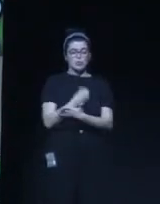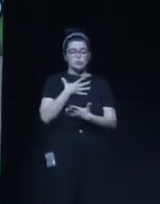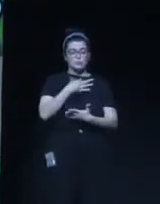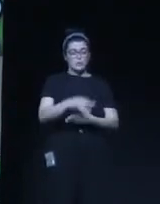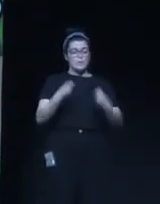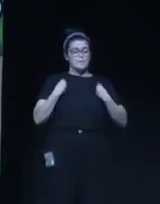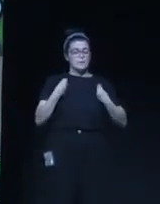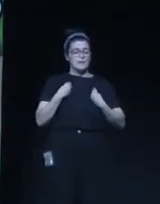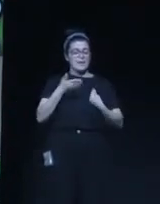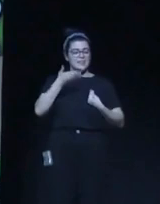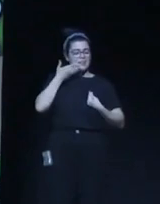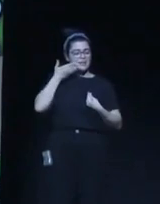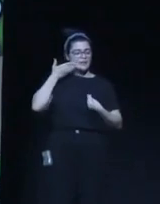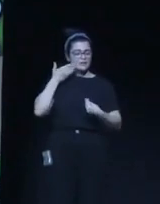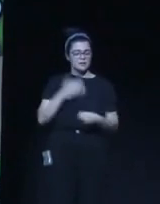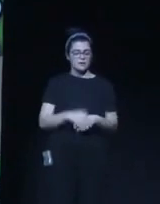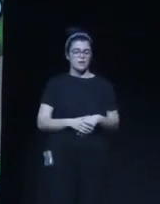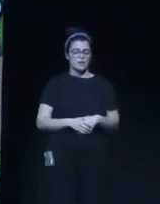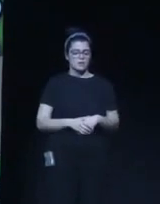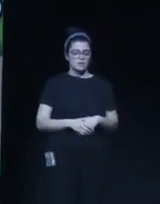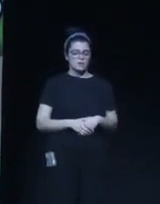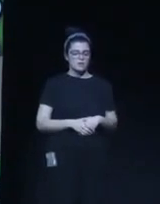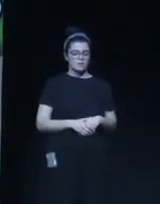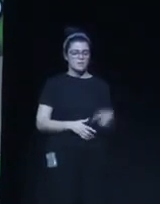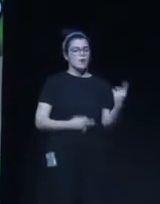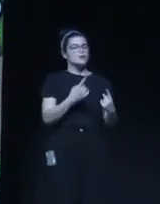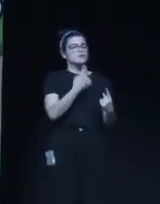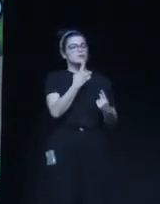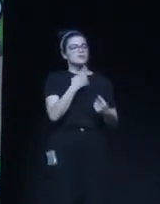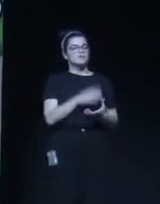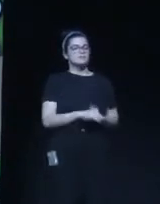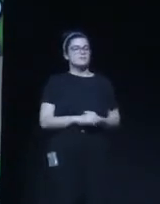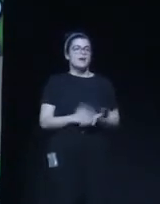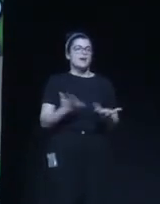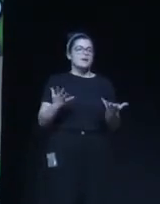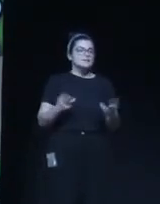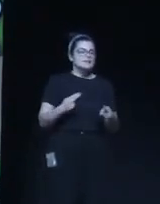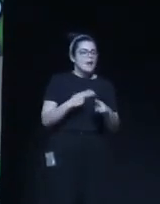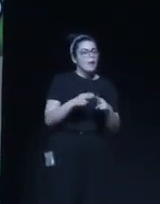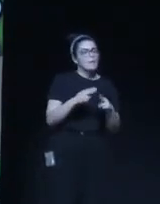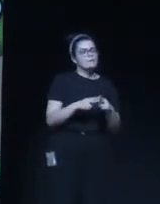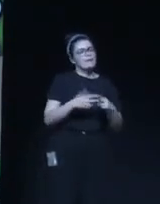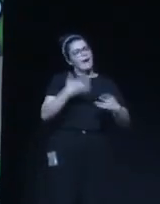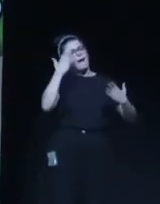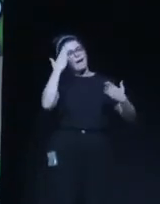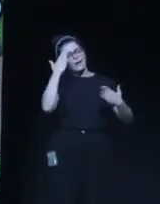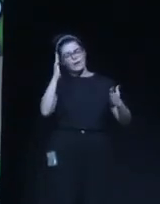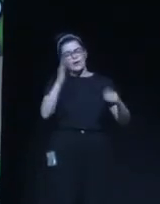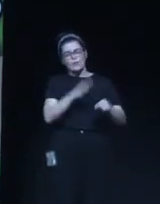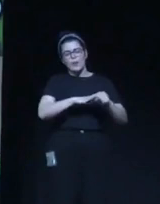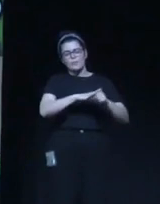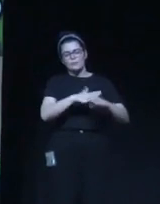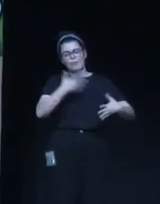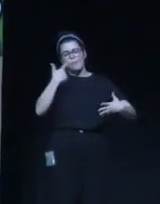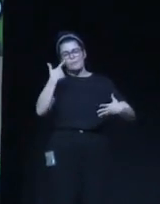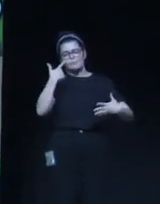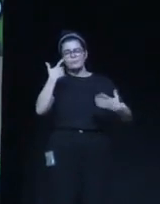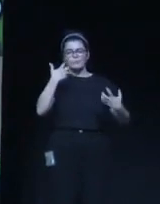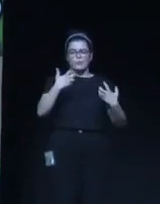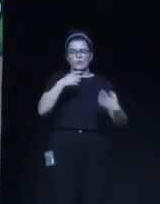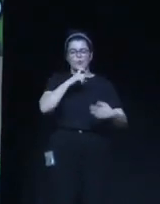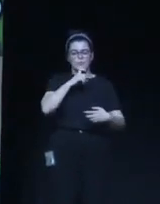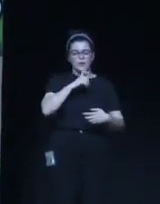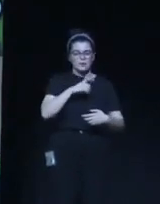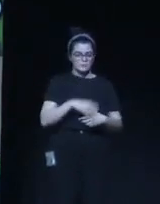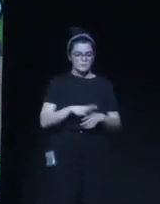Entonces, algunos días, es que la política... ¿Qué cosa la política? Está haciendo política. Es que hay que hacer mejor,